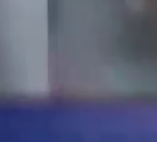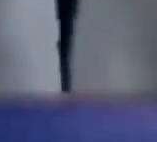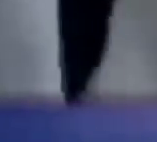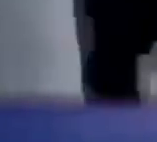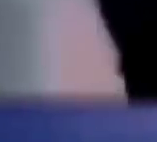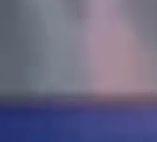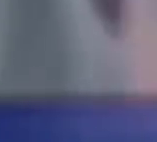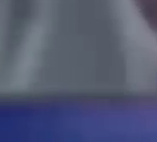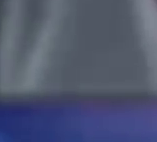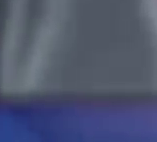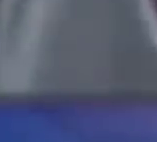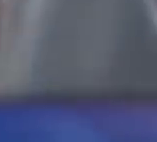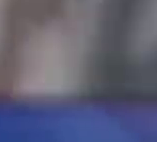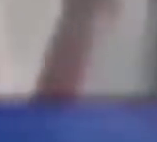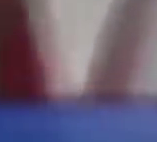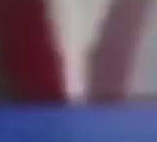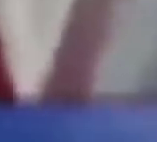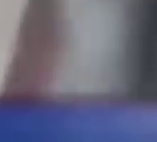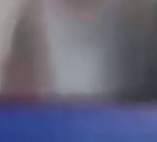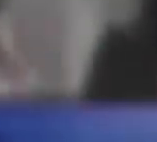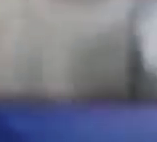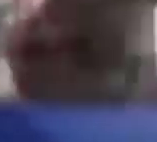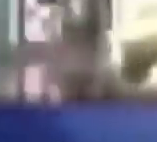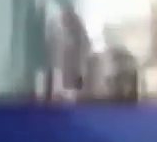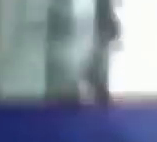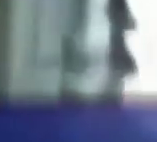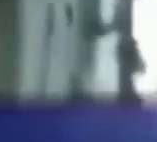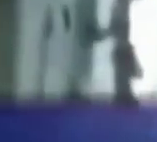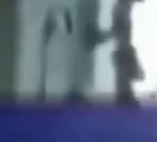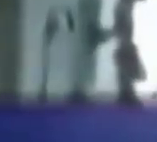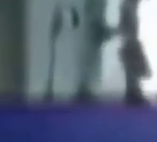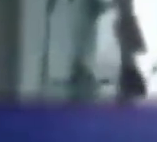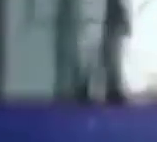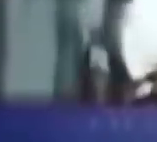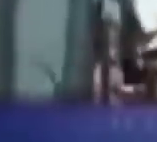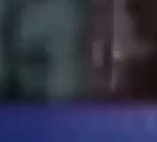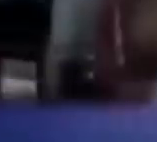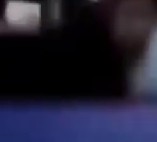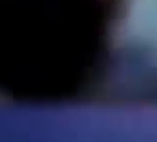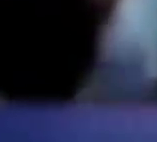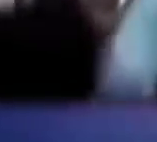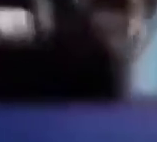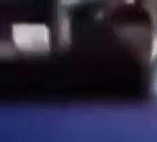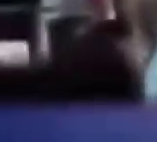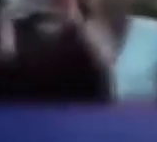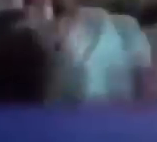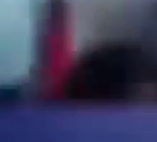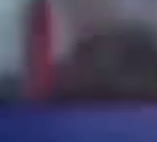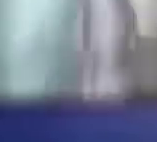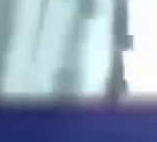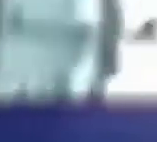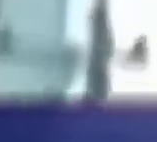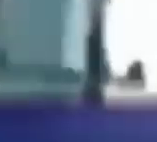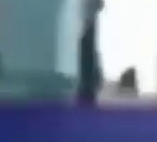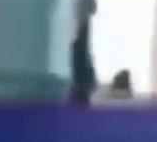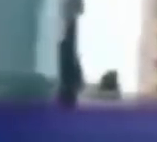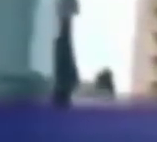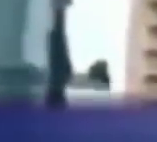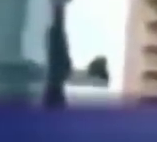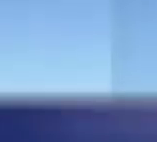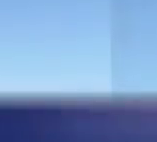Además, al menos 5 fallecidos por el derrumbe de 2 edificios tras un terremoto de 6.3 grados